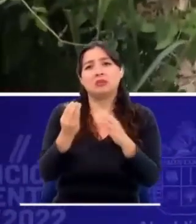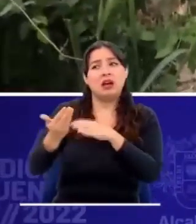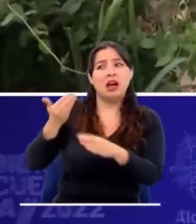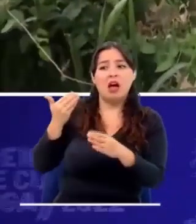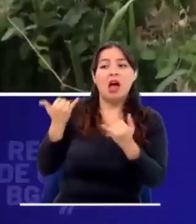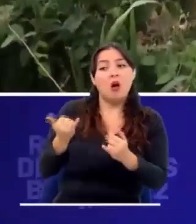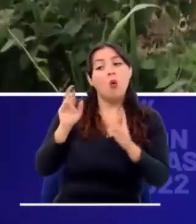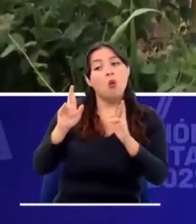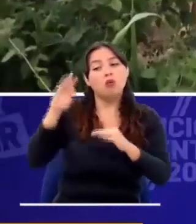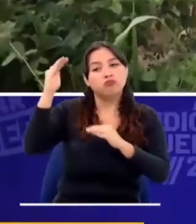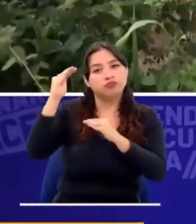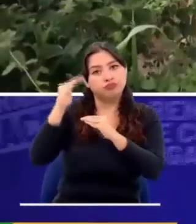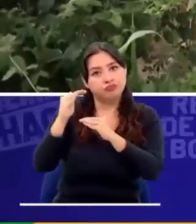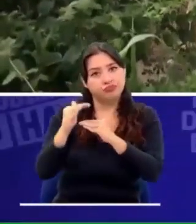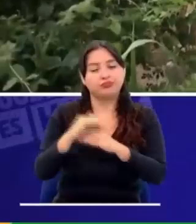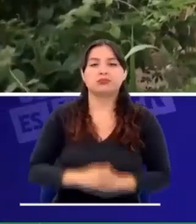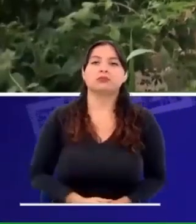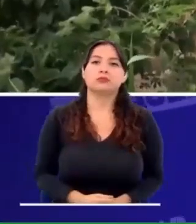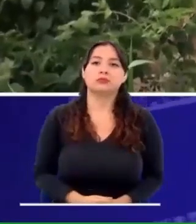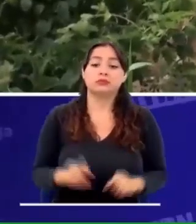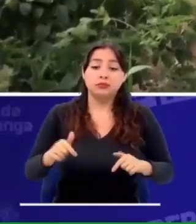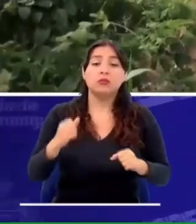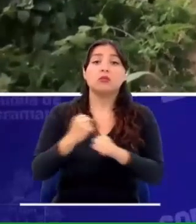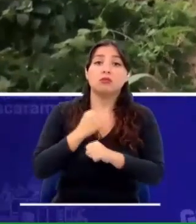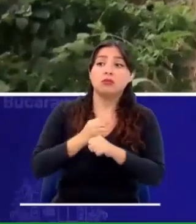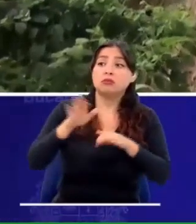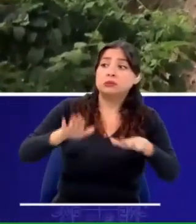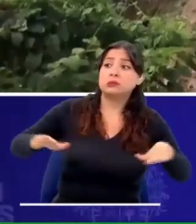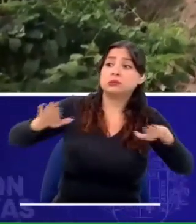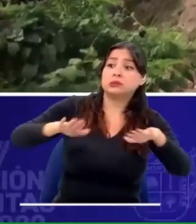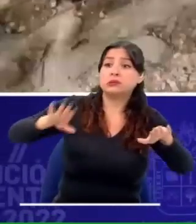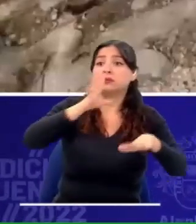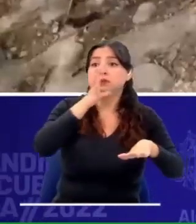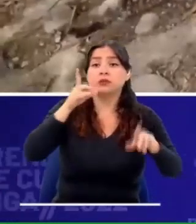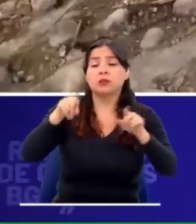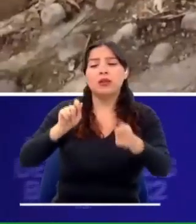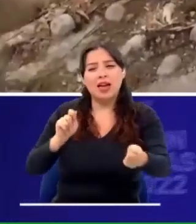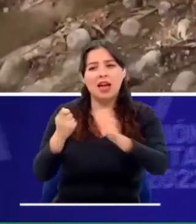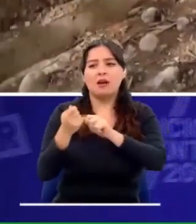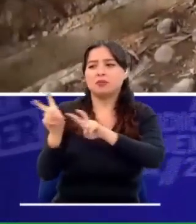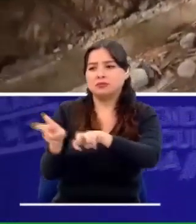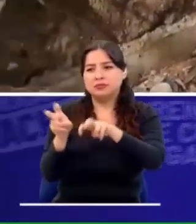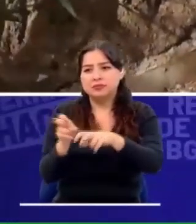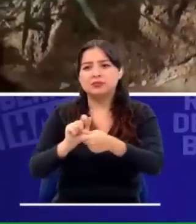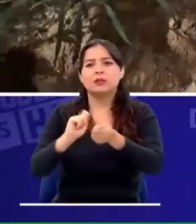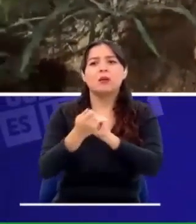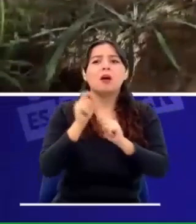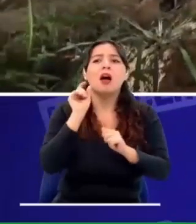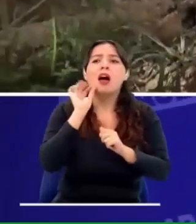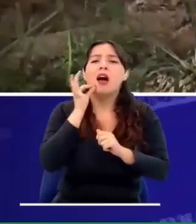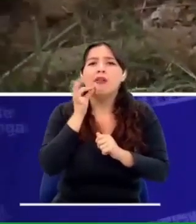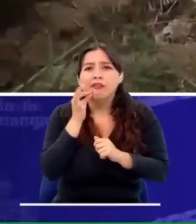pasando. Acá seguimos trabajando también en la zona rural en que cambien los cultivos, o sea, renovación de cultivos de café,